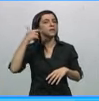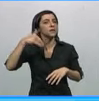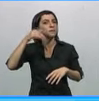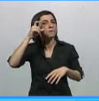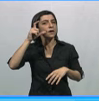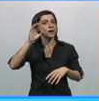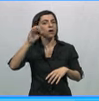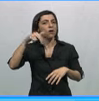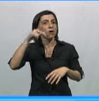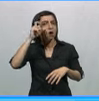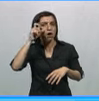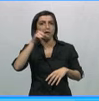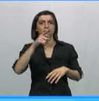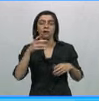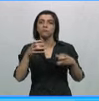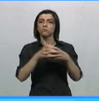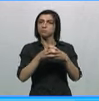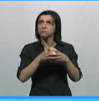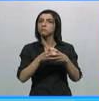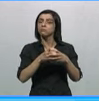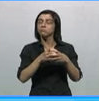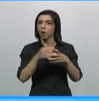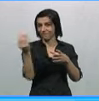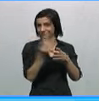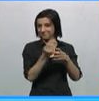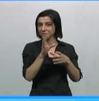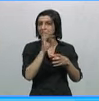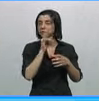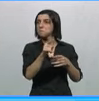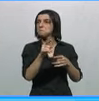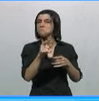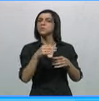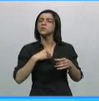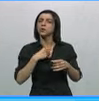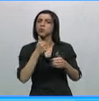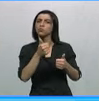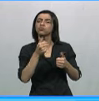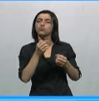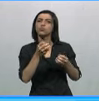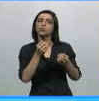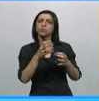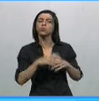sobresaliente. Y no es que me siento identificado, es simplemente...